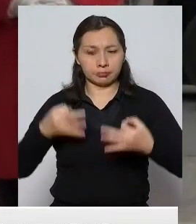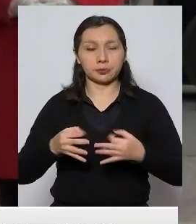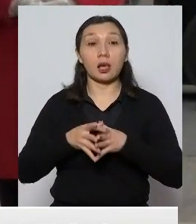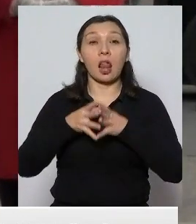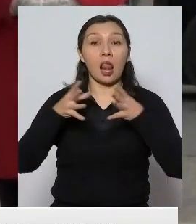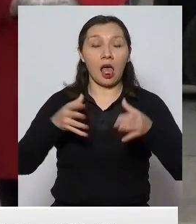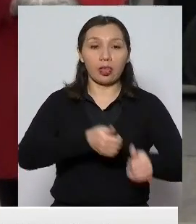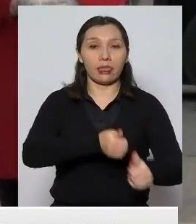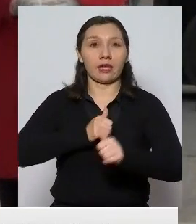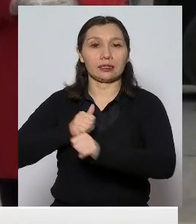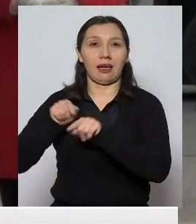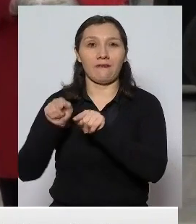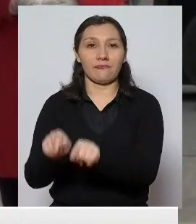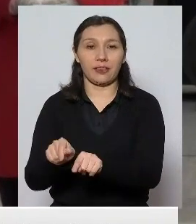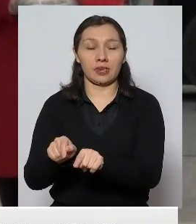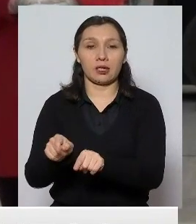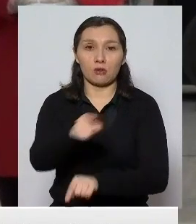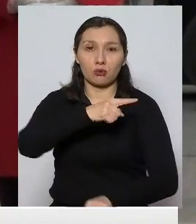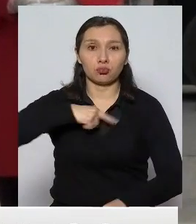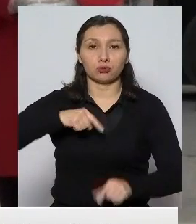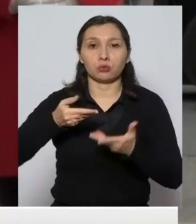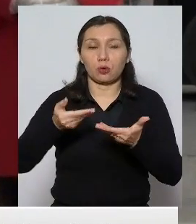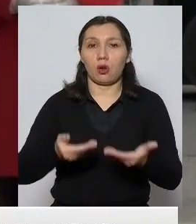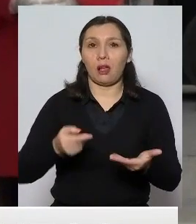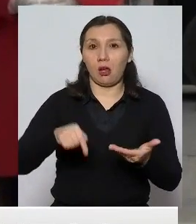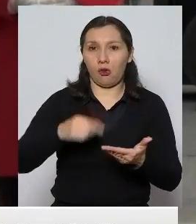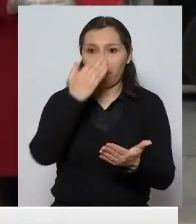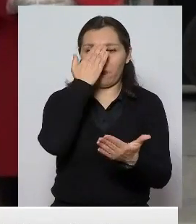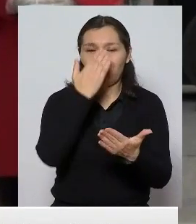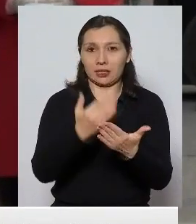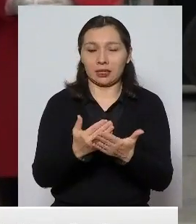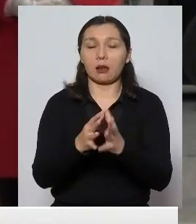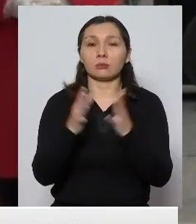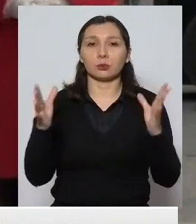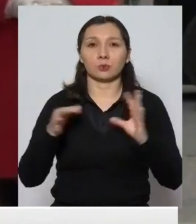tremendos desafíos que estamos hoy día enfrentando. Muchas gracias.